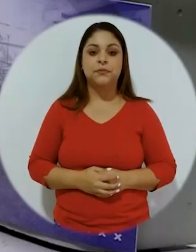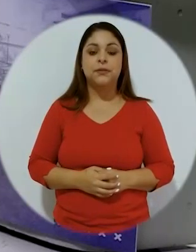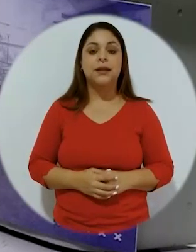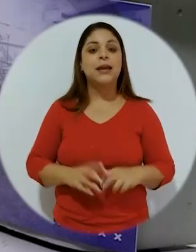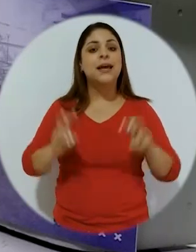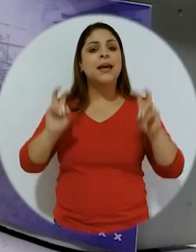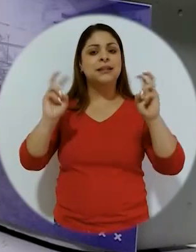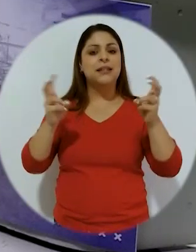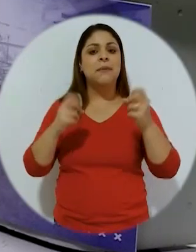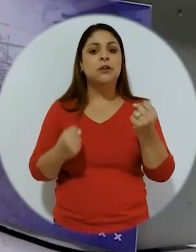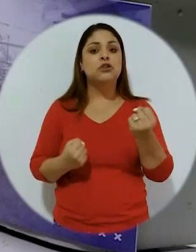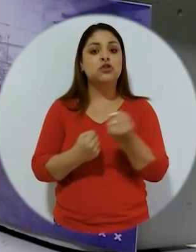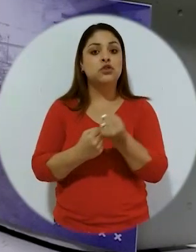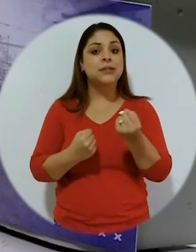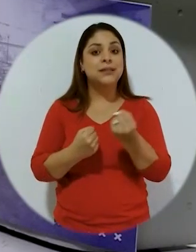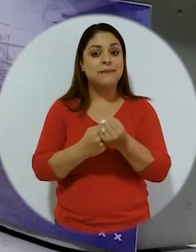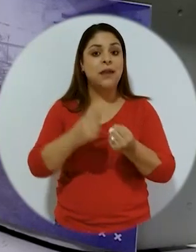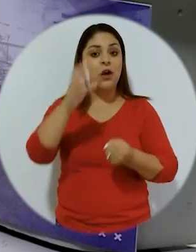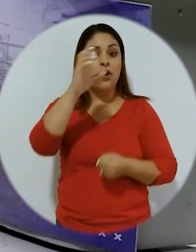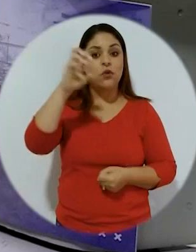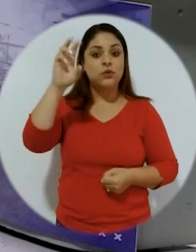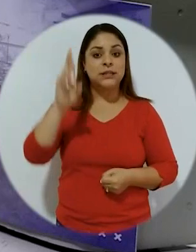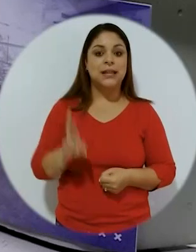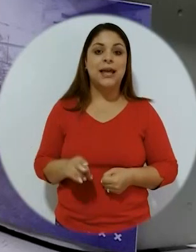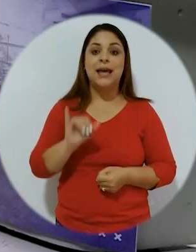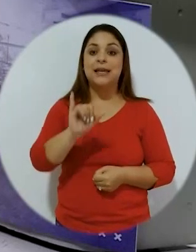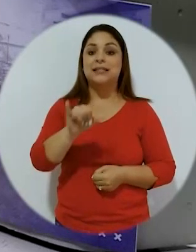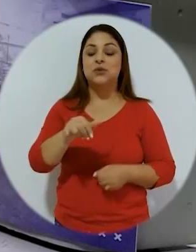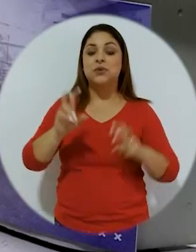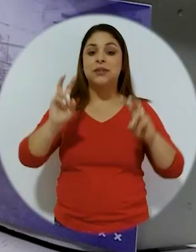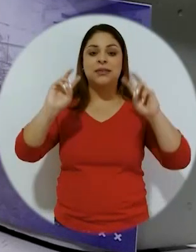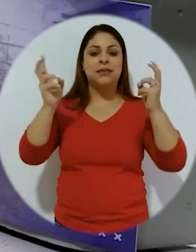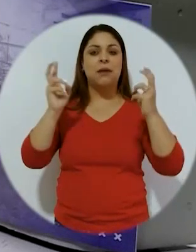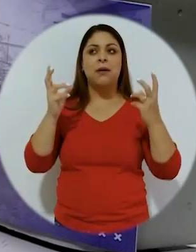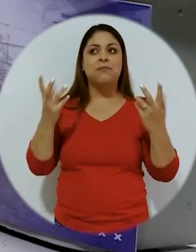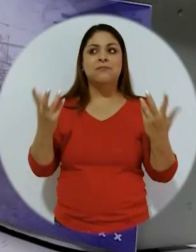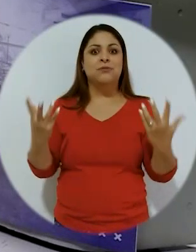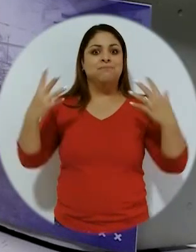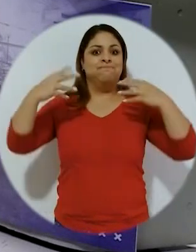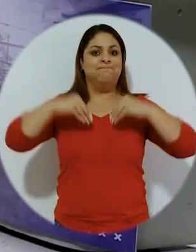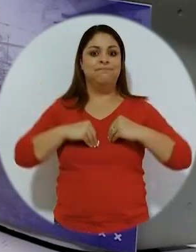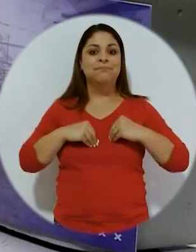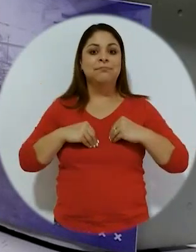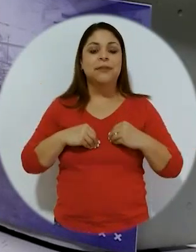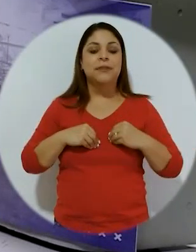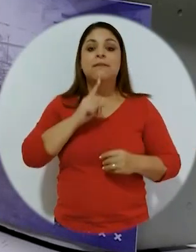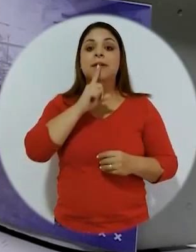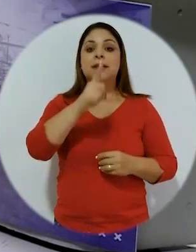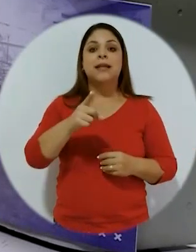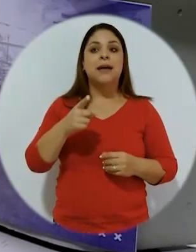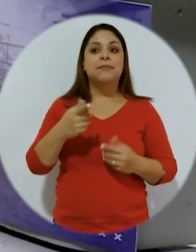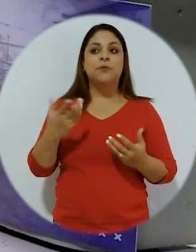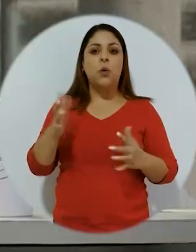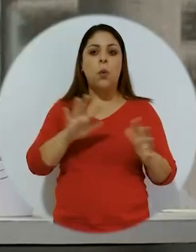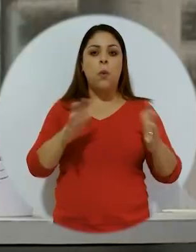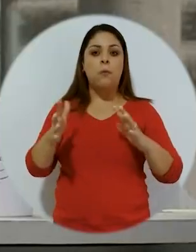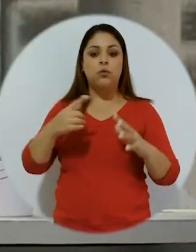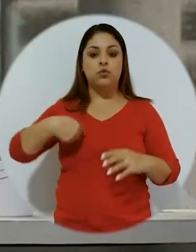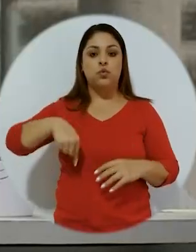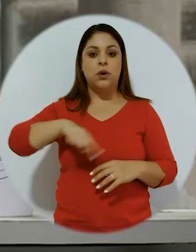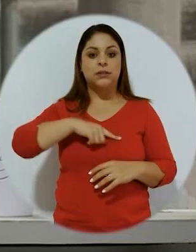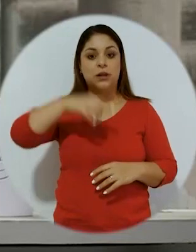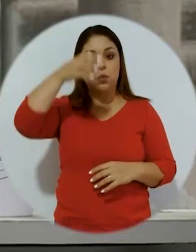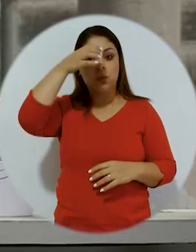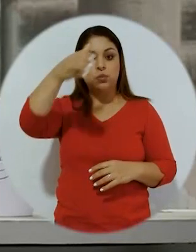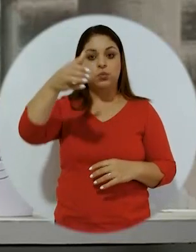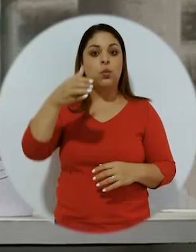Vamos a ver, el tema de sostenibilidad en Costa Rica es un tema como casi que intrínseco, inclusive ahora dentro como de